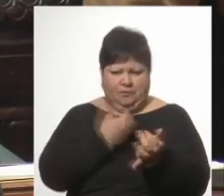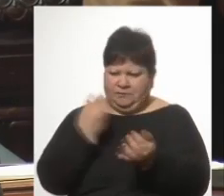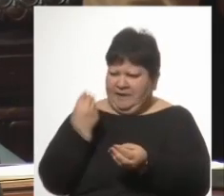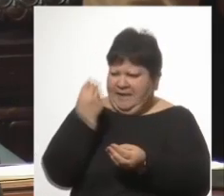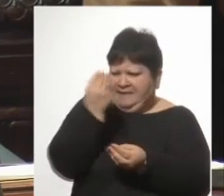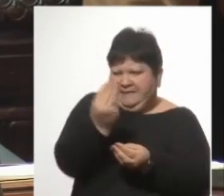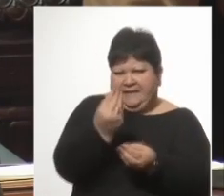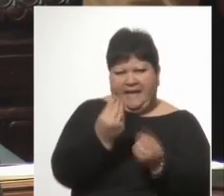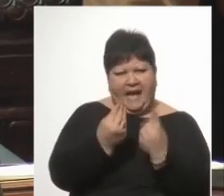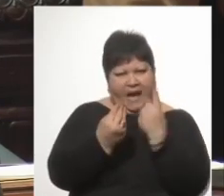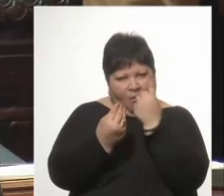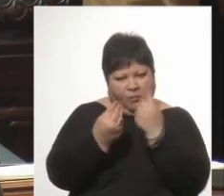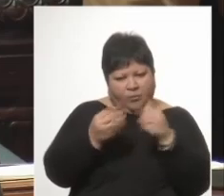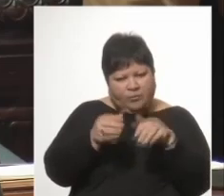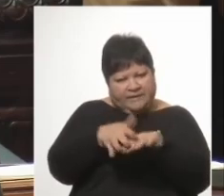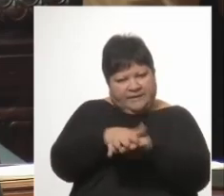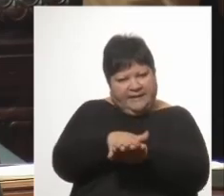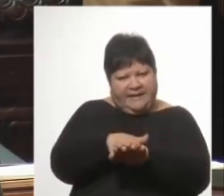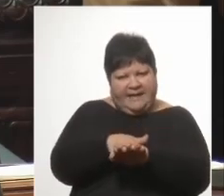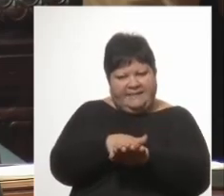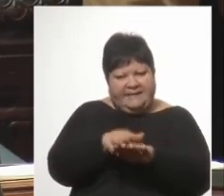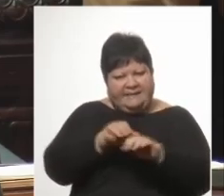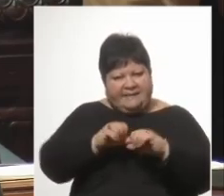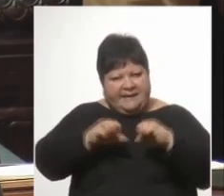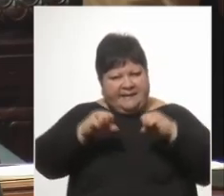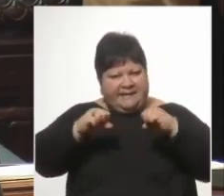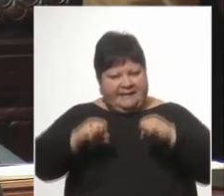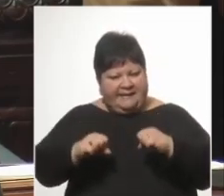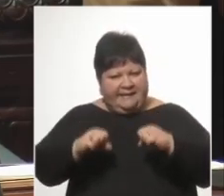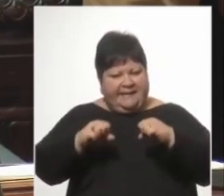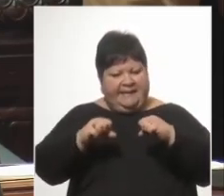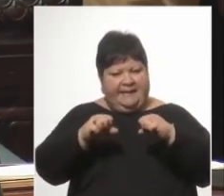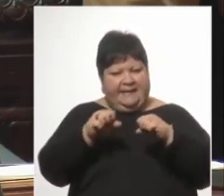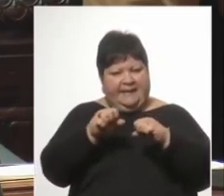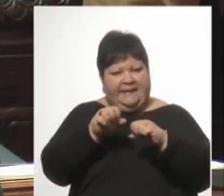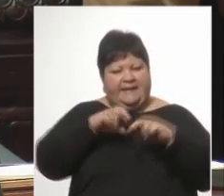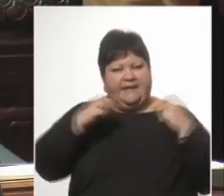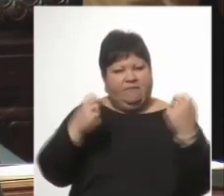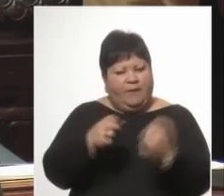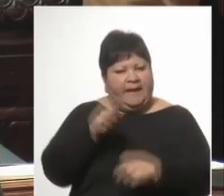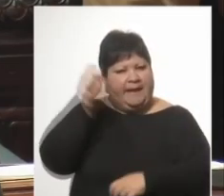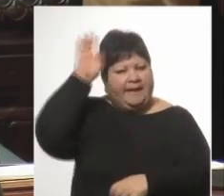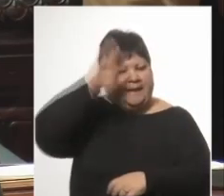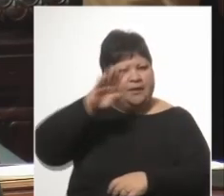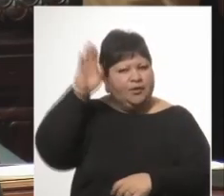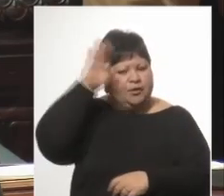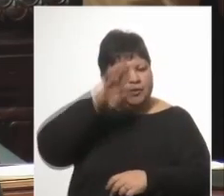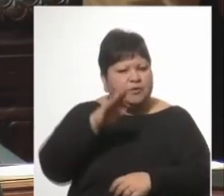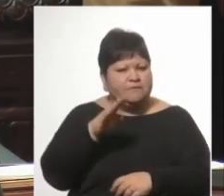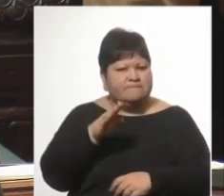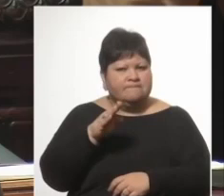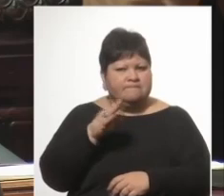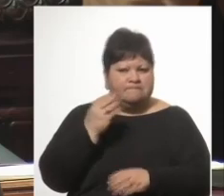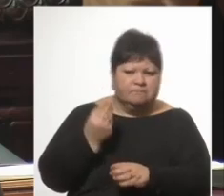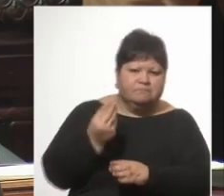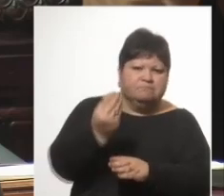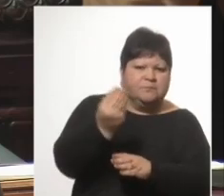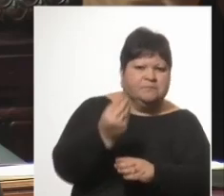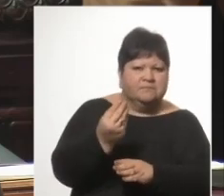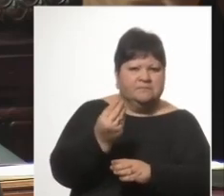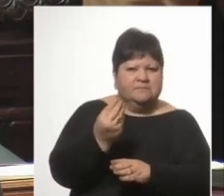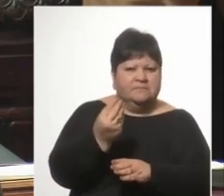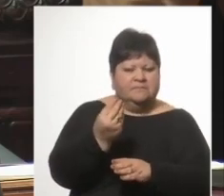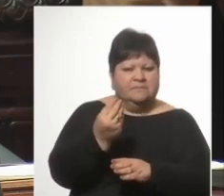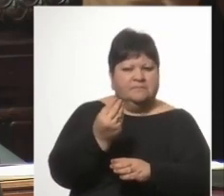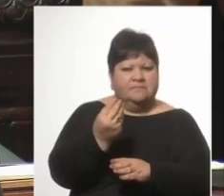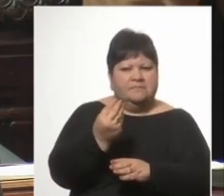uno de los integrantes del Tribunal de Honor, y mucho menos explica lo que dice el fiscal, que Presidencia iba a hacer la denuncia.